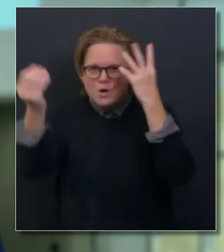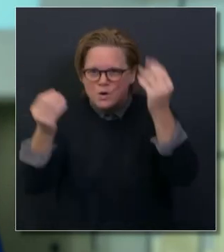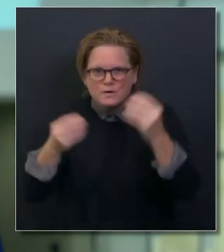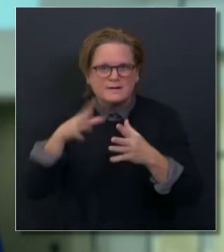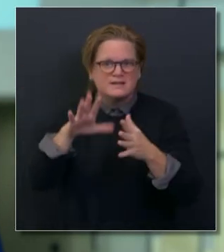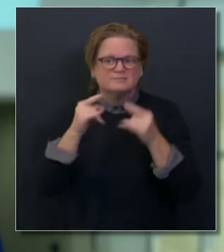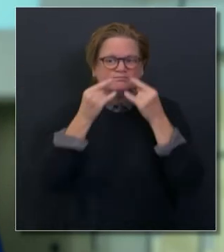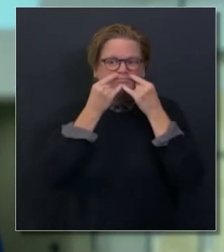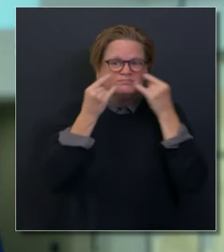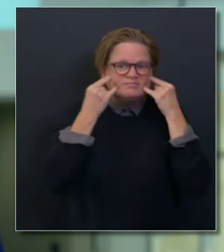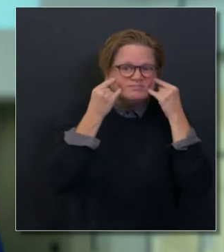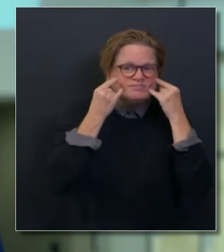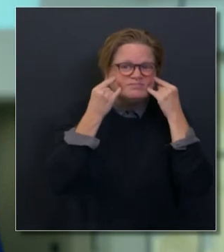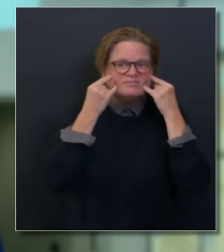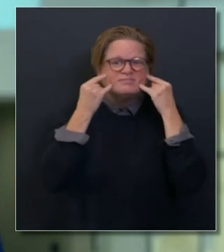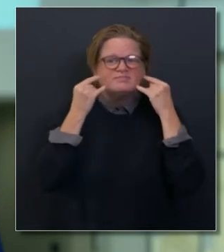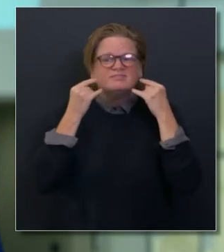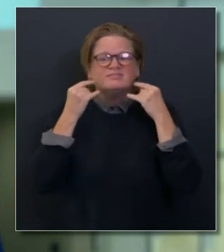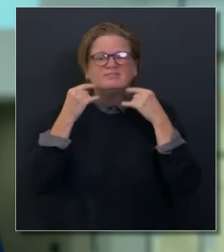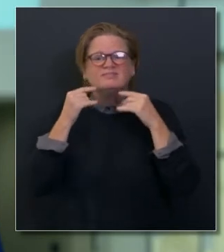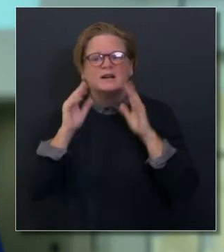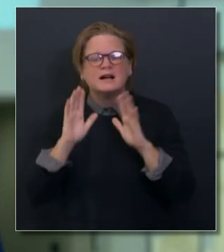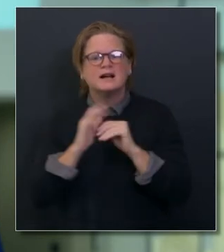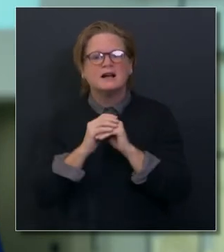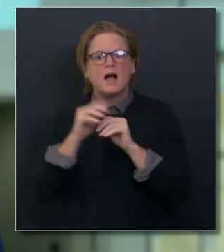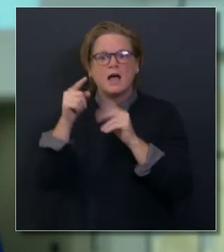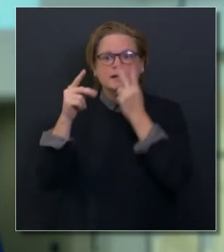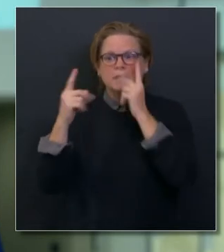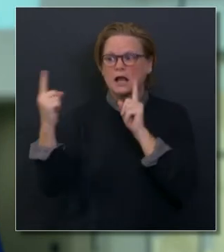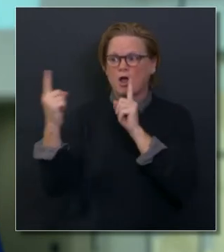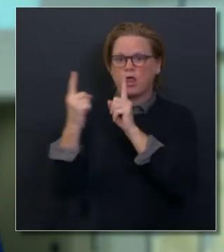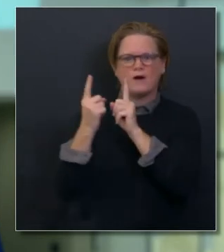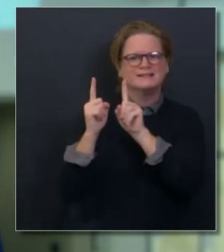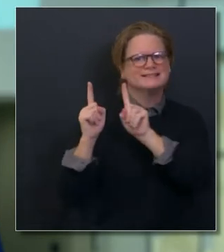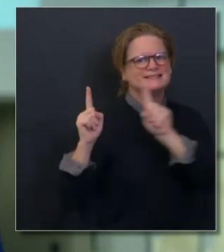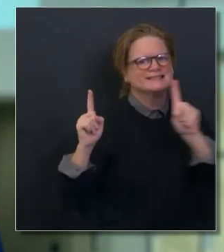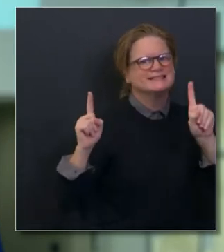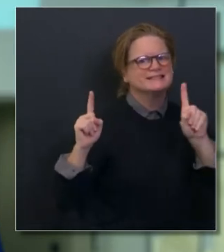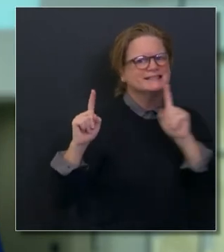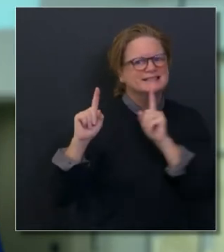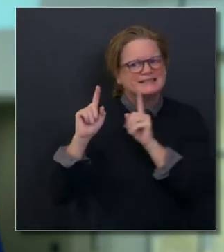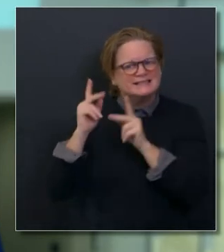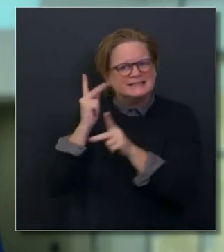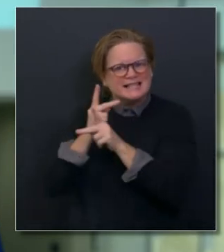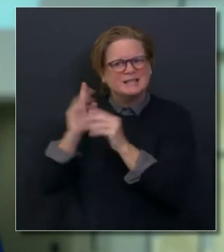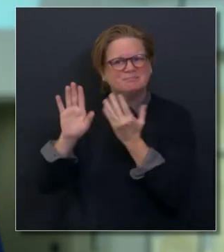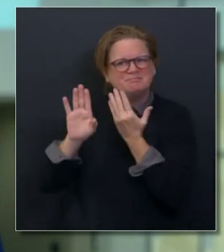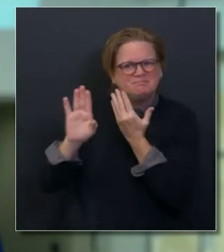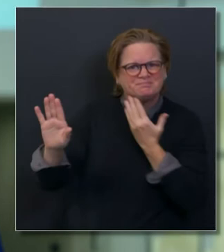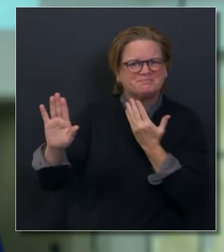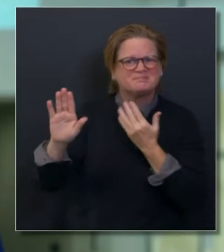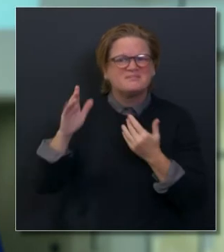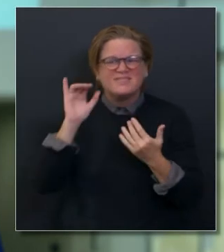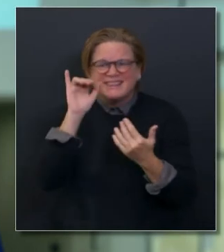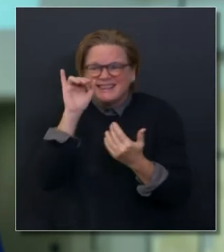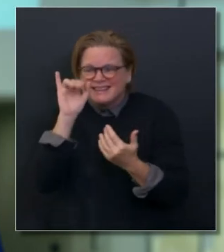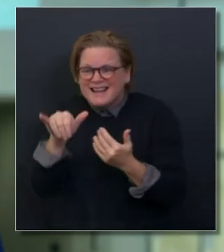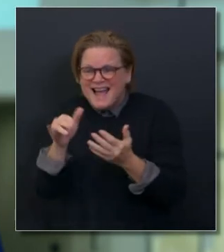mascarilla lo más posible cuando no, que estamos con otros desconocidos, el